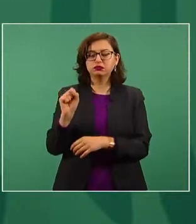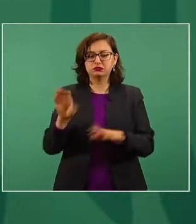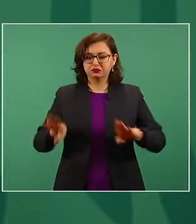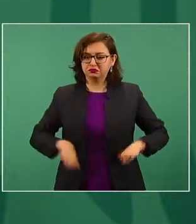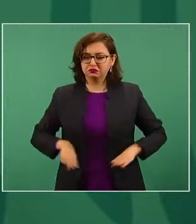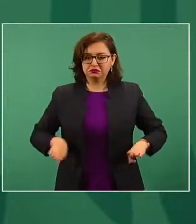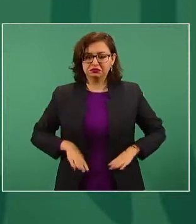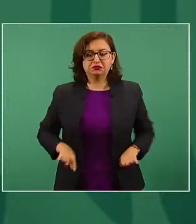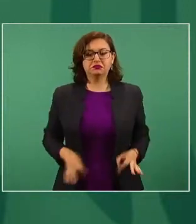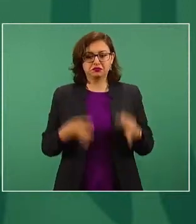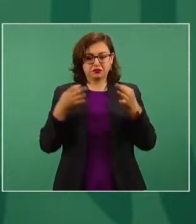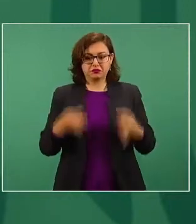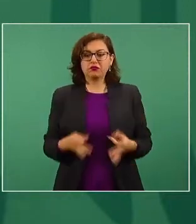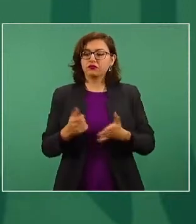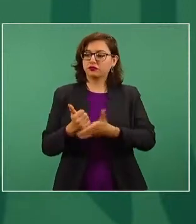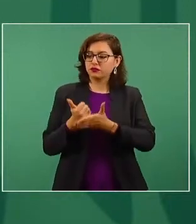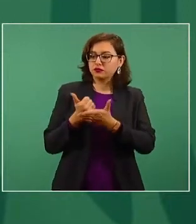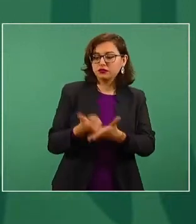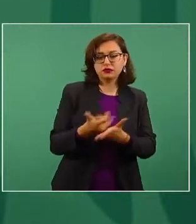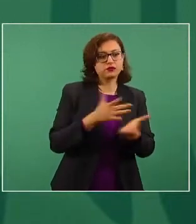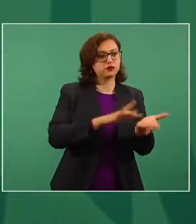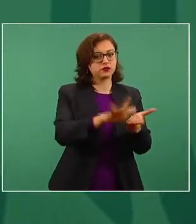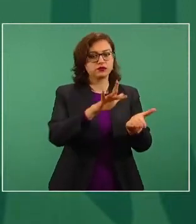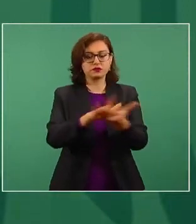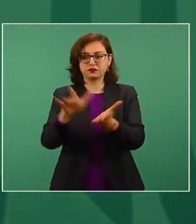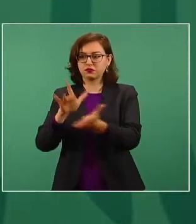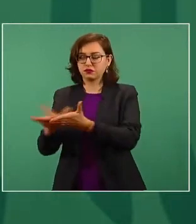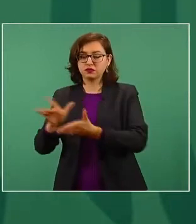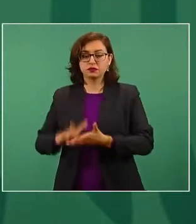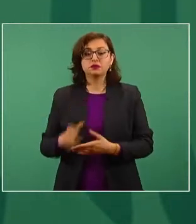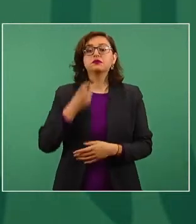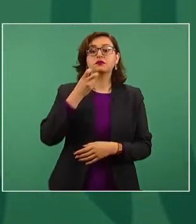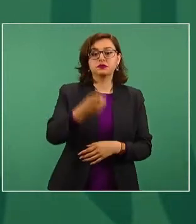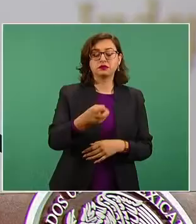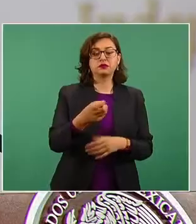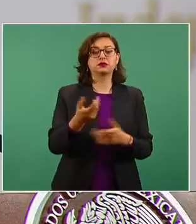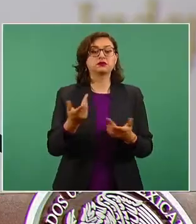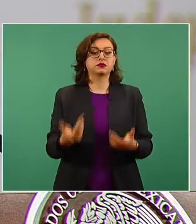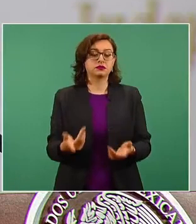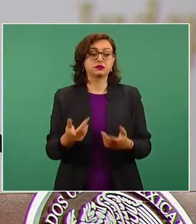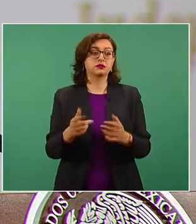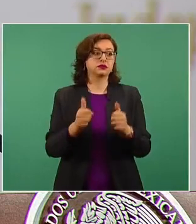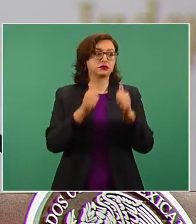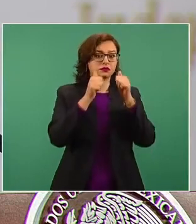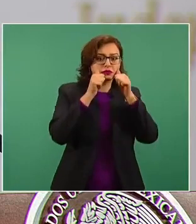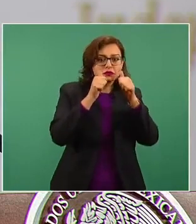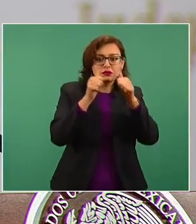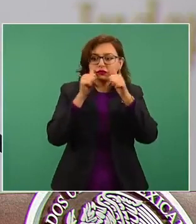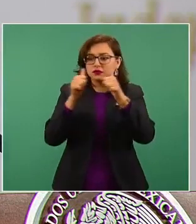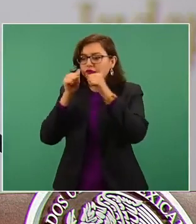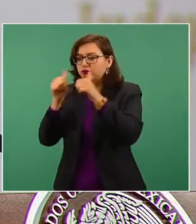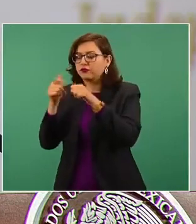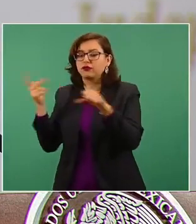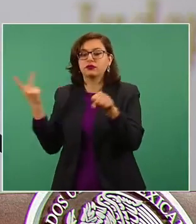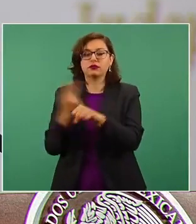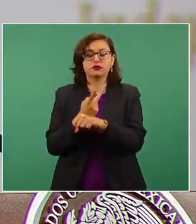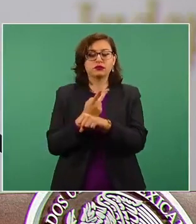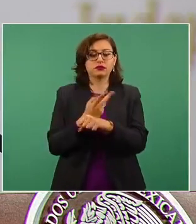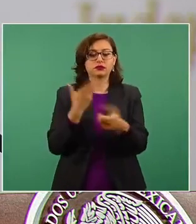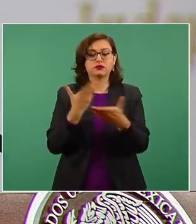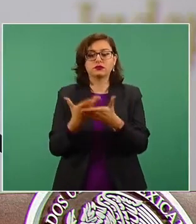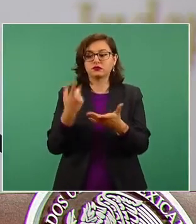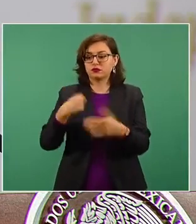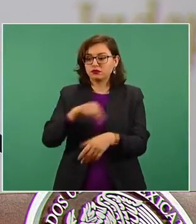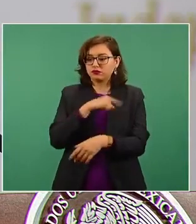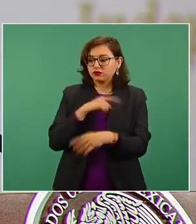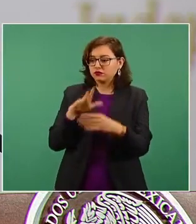que nos está ayudando, nos está apoyando, y estamos derivando muchas de estas situaciones ya una vez que nosotros estudiamos